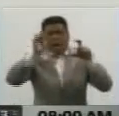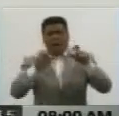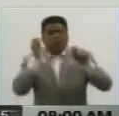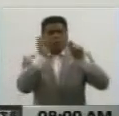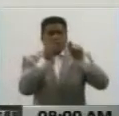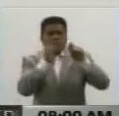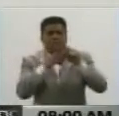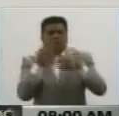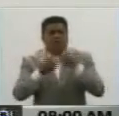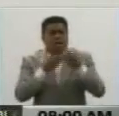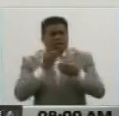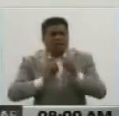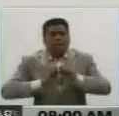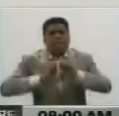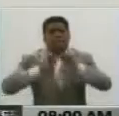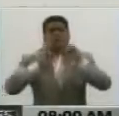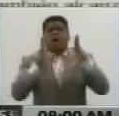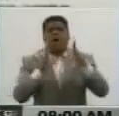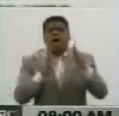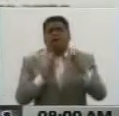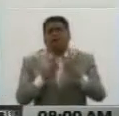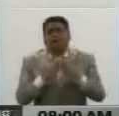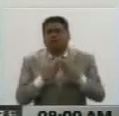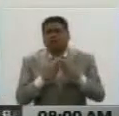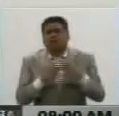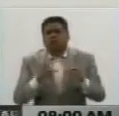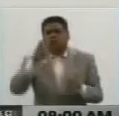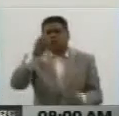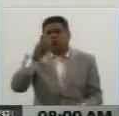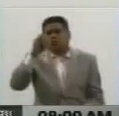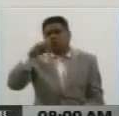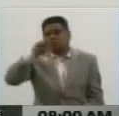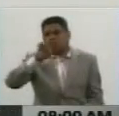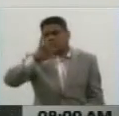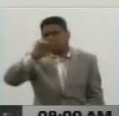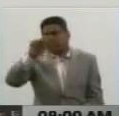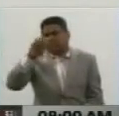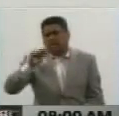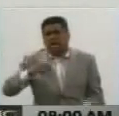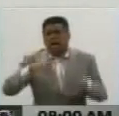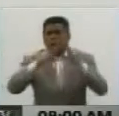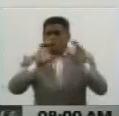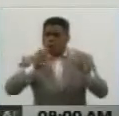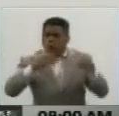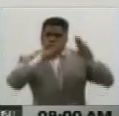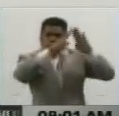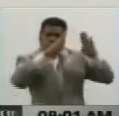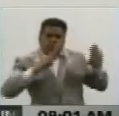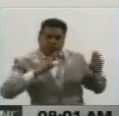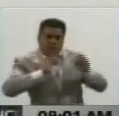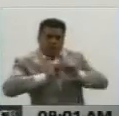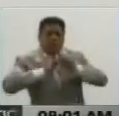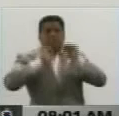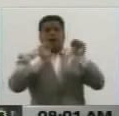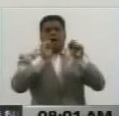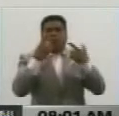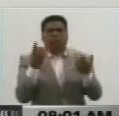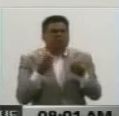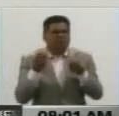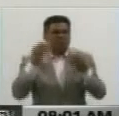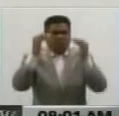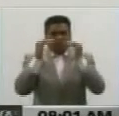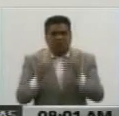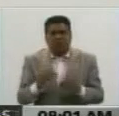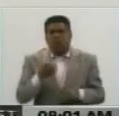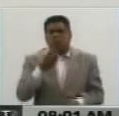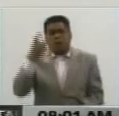contempla la explotación del enorme yacimiento de Torita del Cerro de Impacto. Ollán nos dice, buen día ministro,